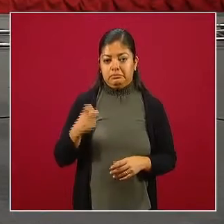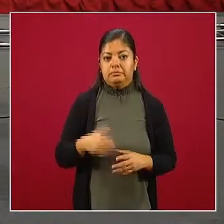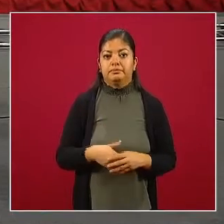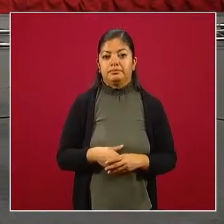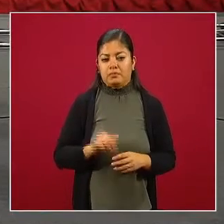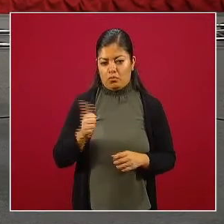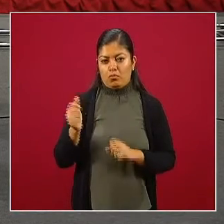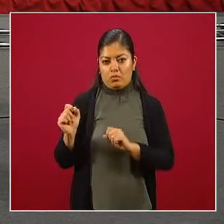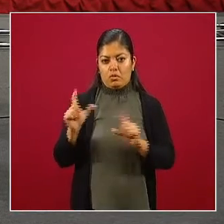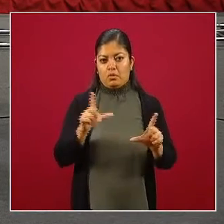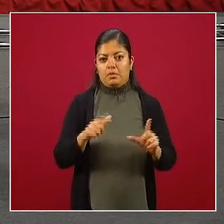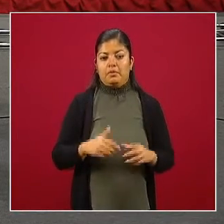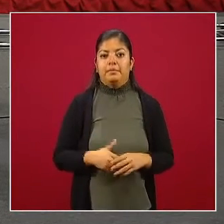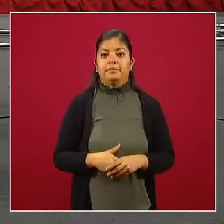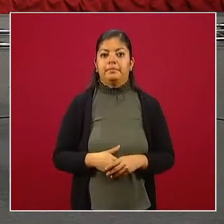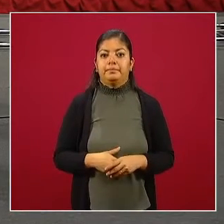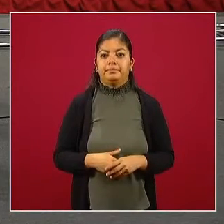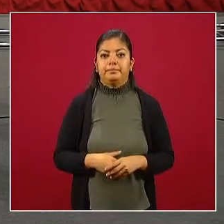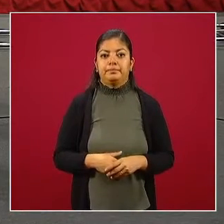La siguiente.